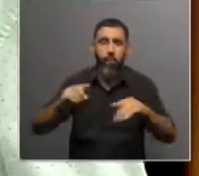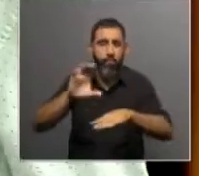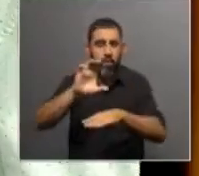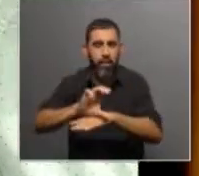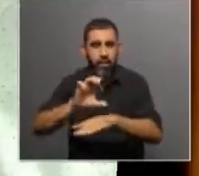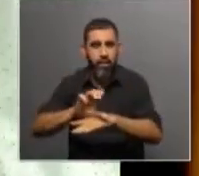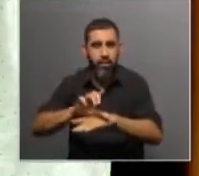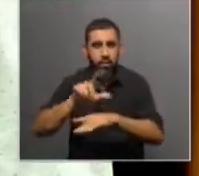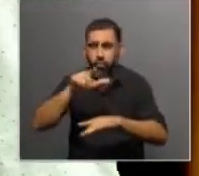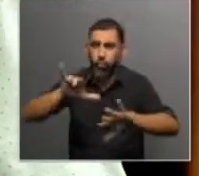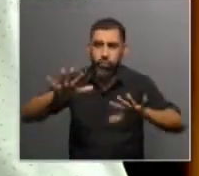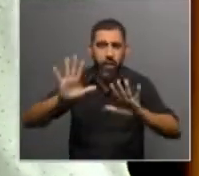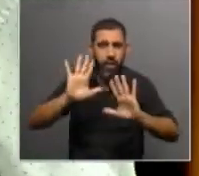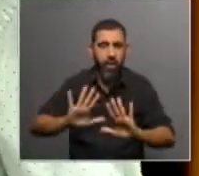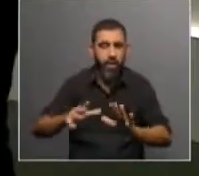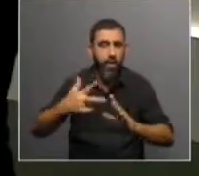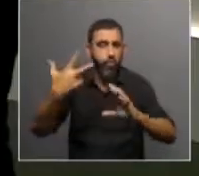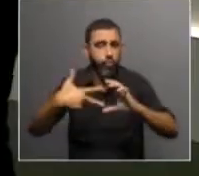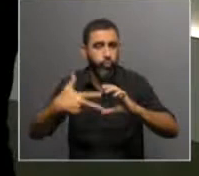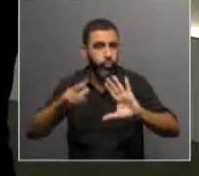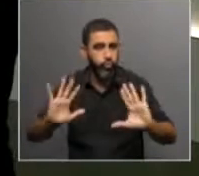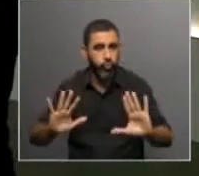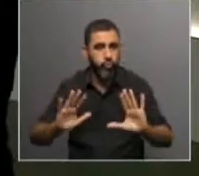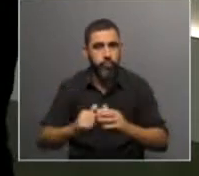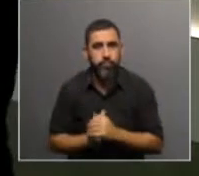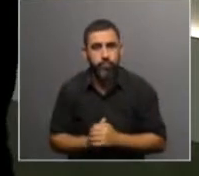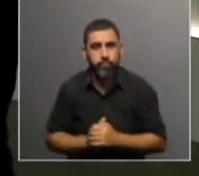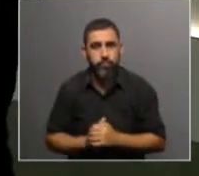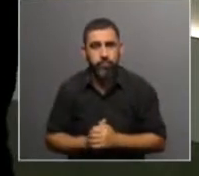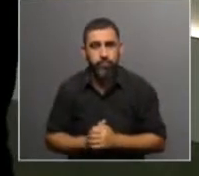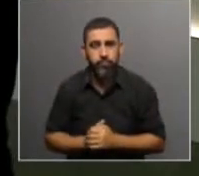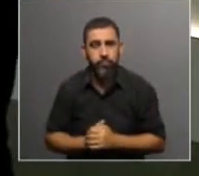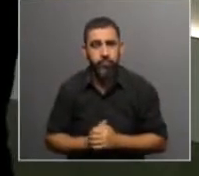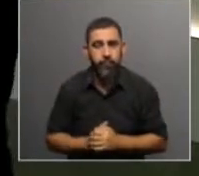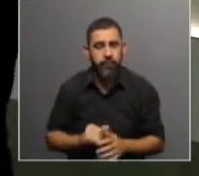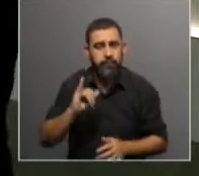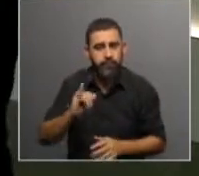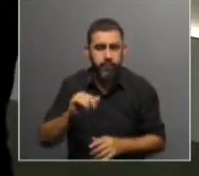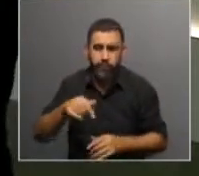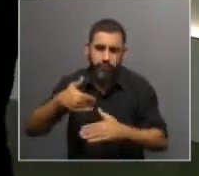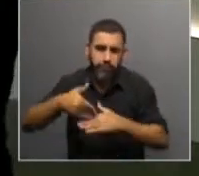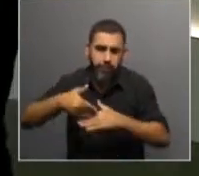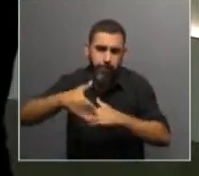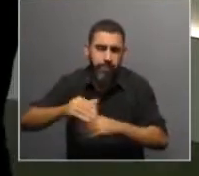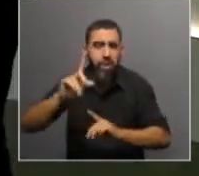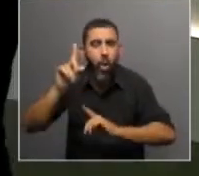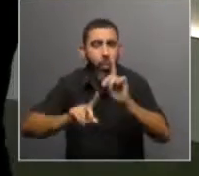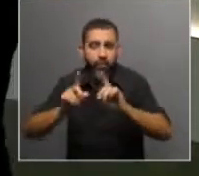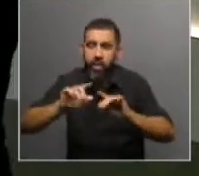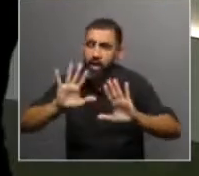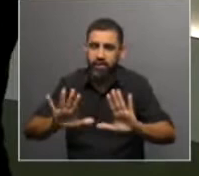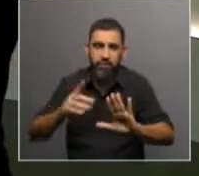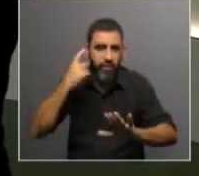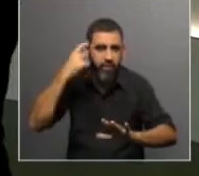UTEC se para en la virtualidad. Sí, eso se da desde que inicia la universidad.